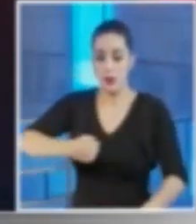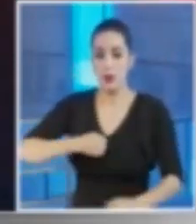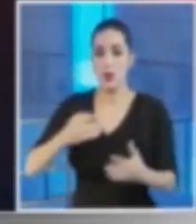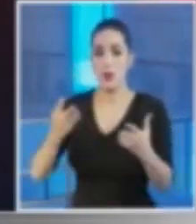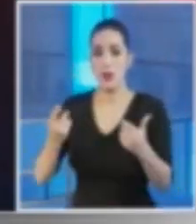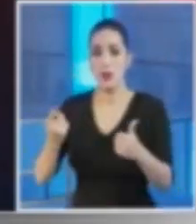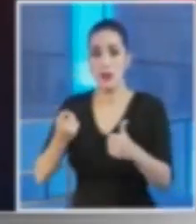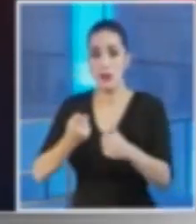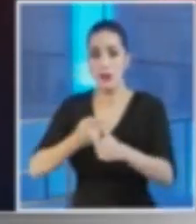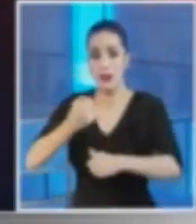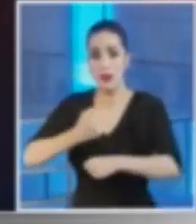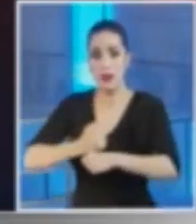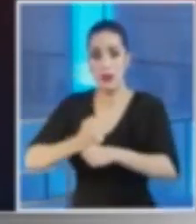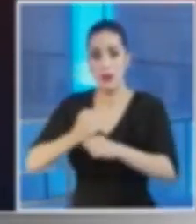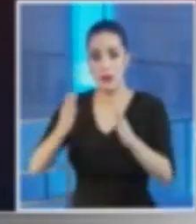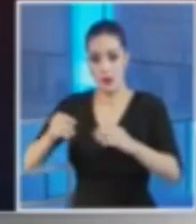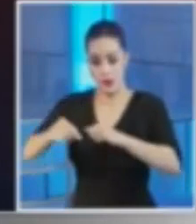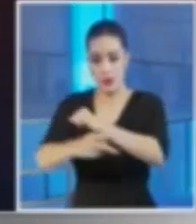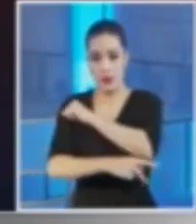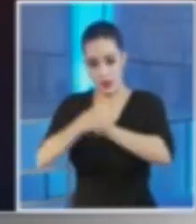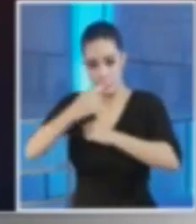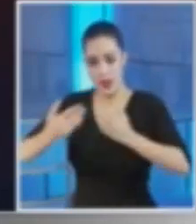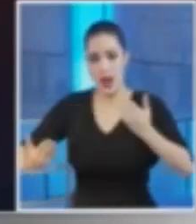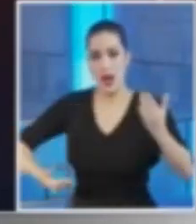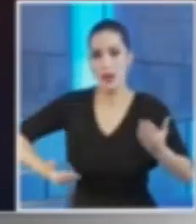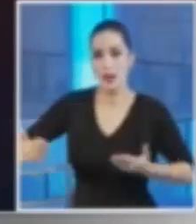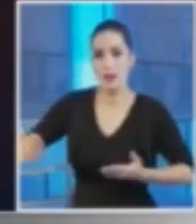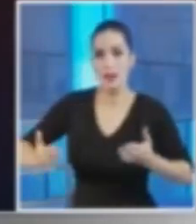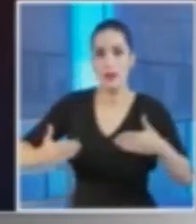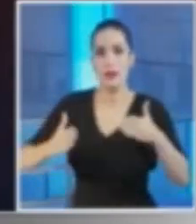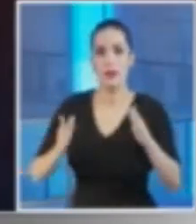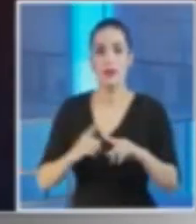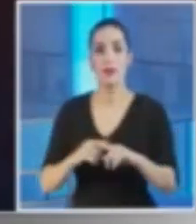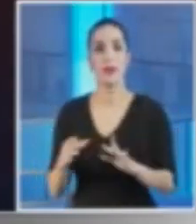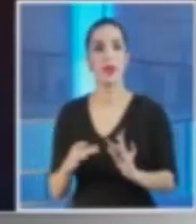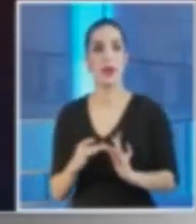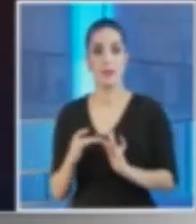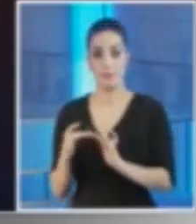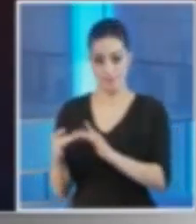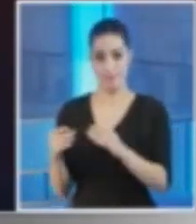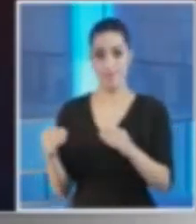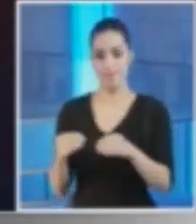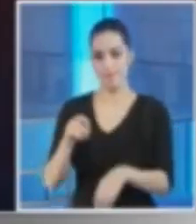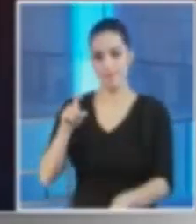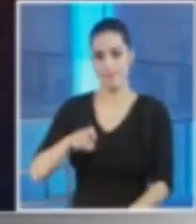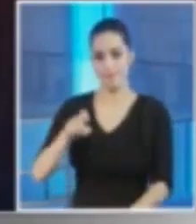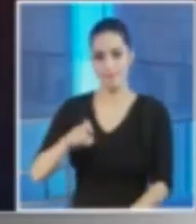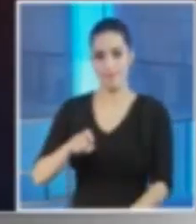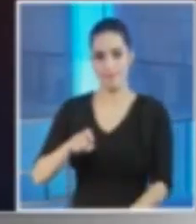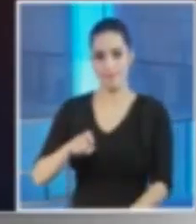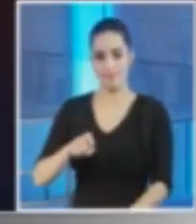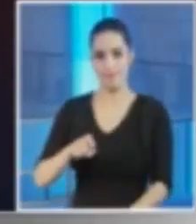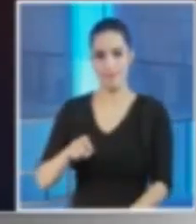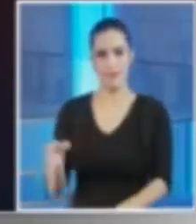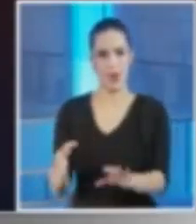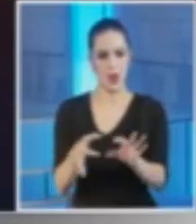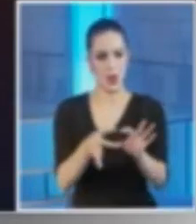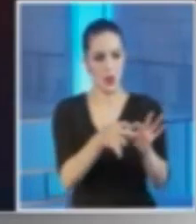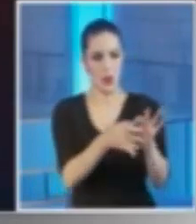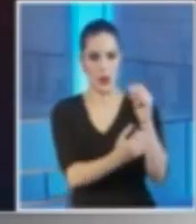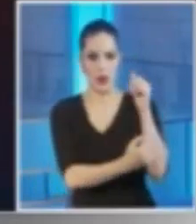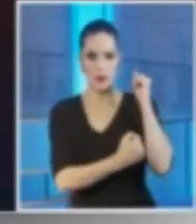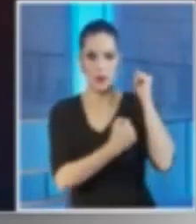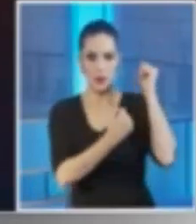país para servir a los panameños, pero especialmente a los más necesitados. Unamos